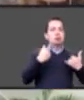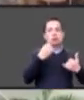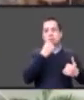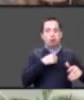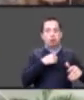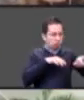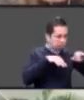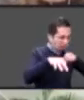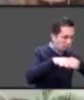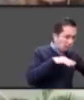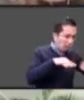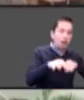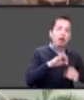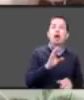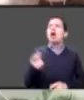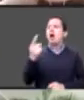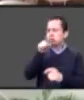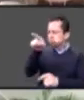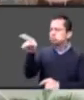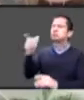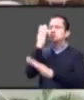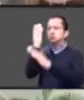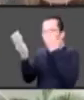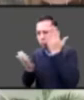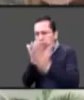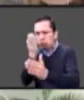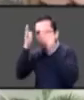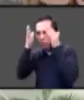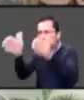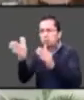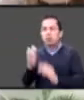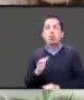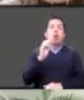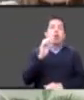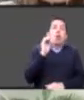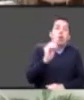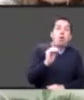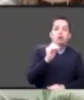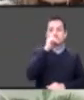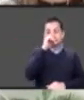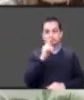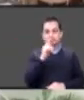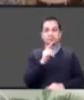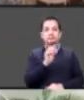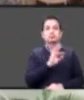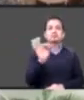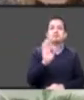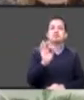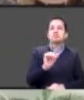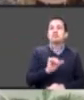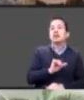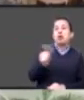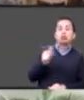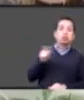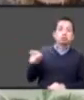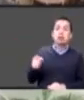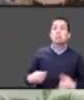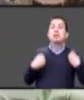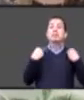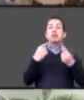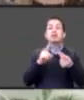puedan estudiar, quienes vivan en, como los decía nuestro compañero en las preguntas y respuestas, en lo más alejado,